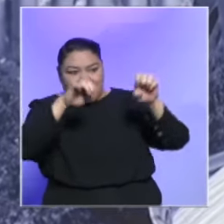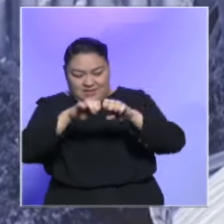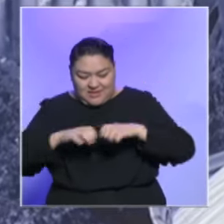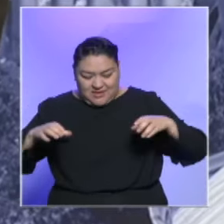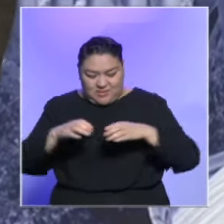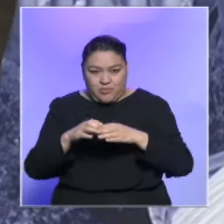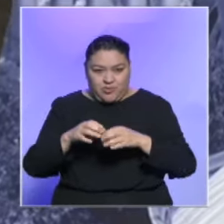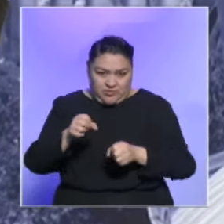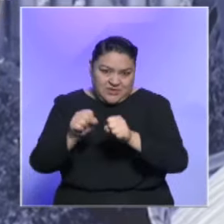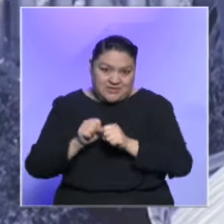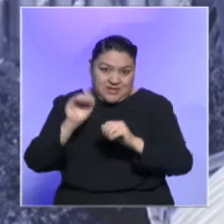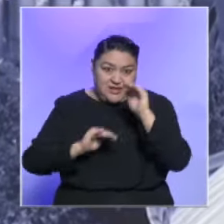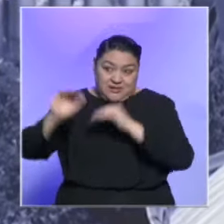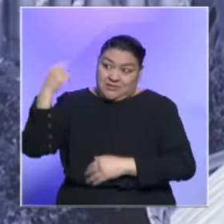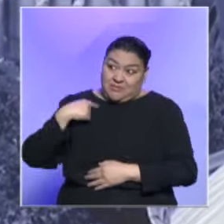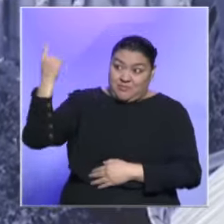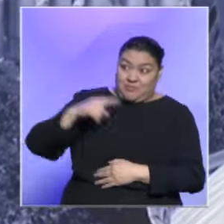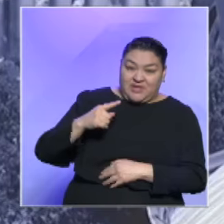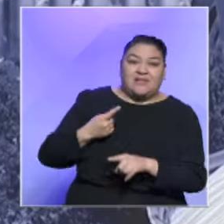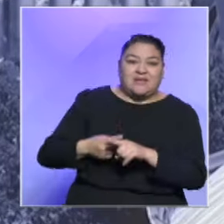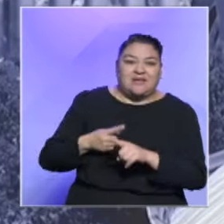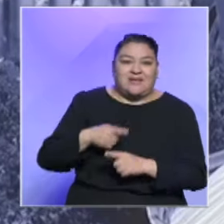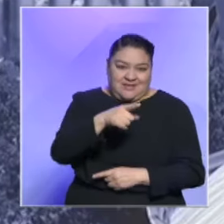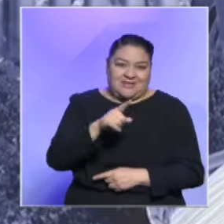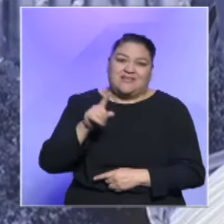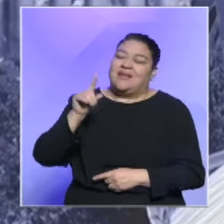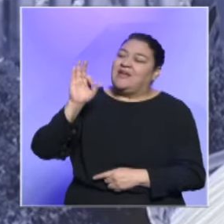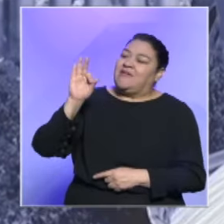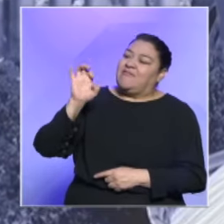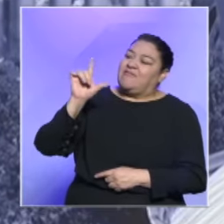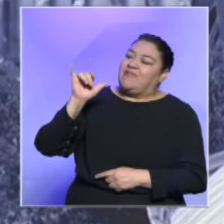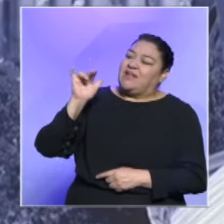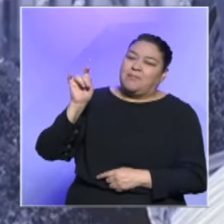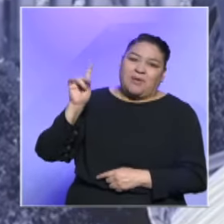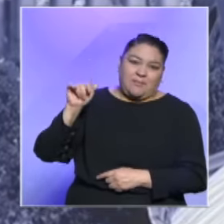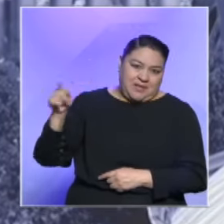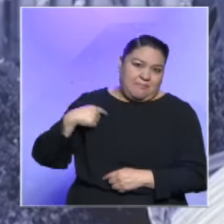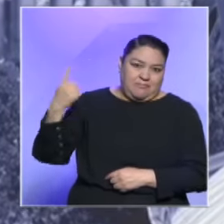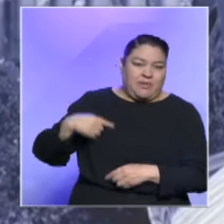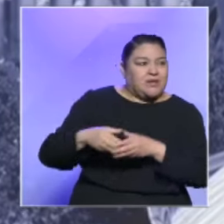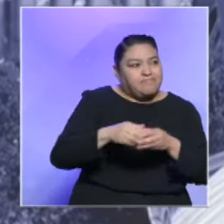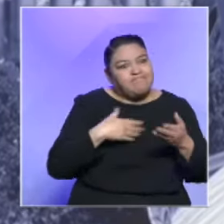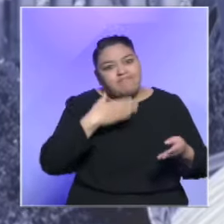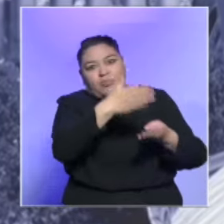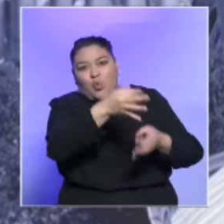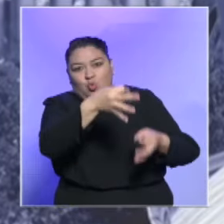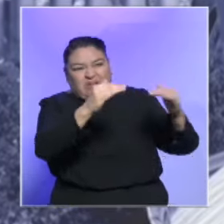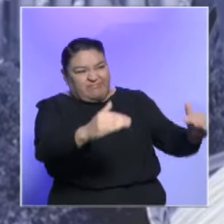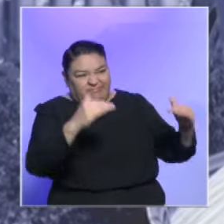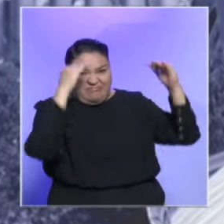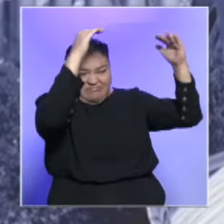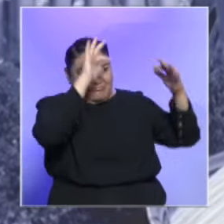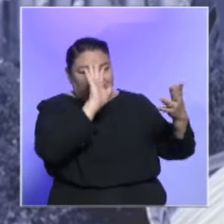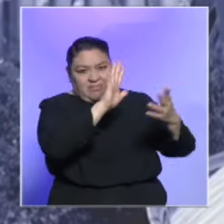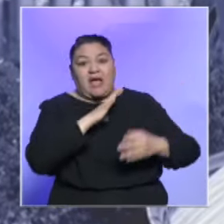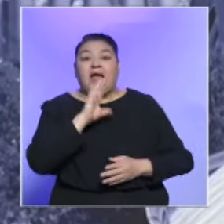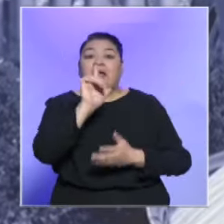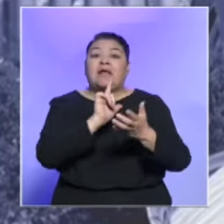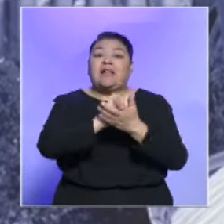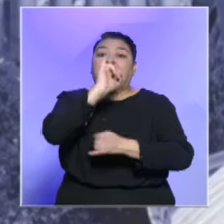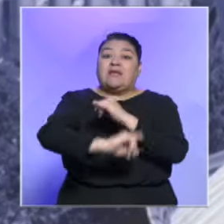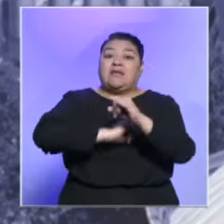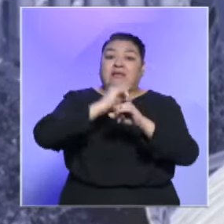Superior, donde nos envió, por cierto, también mi querido amigo Felipe Lamata. En Castañeda-Guzmán nos quedó claro que en términos convencionales no